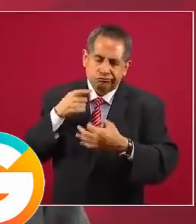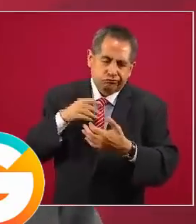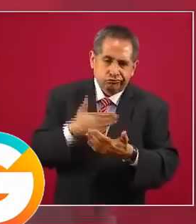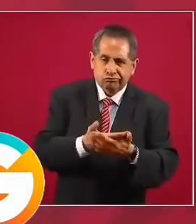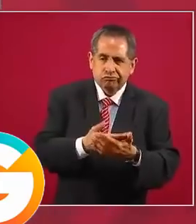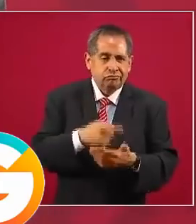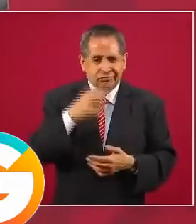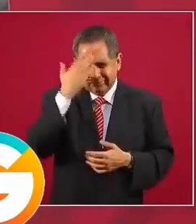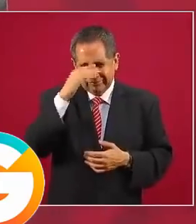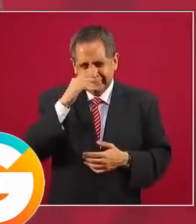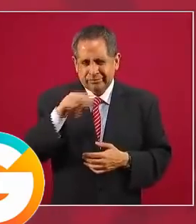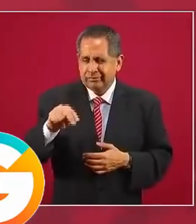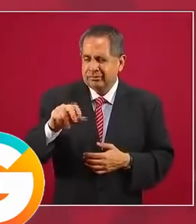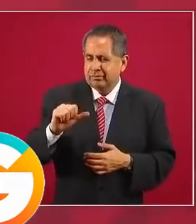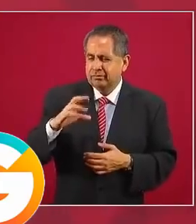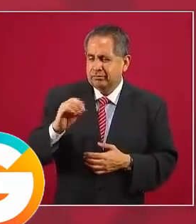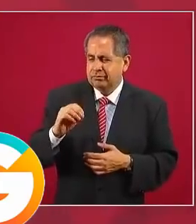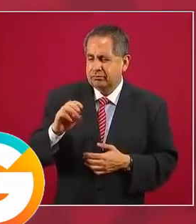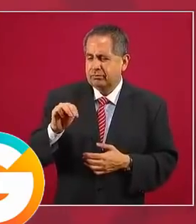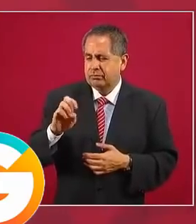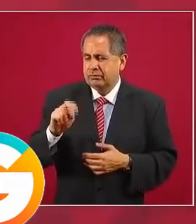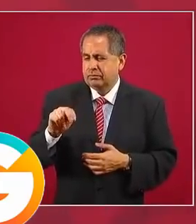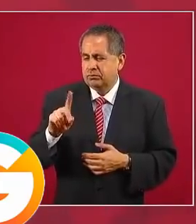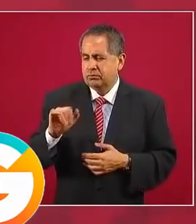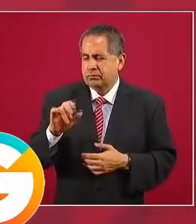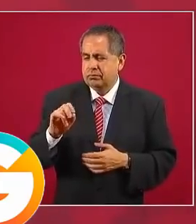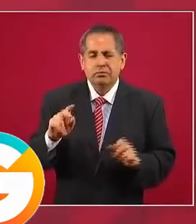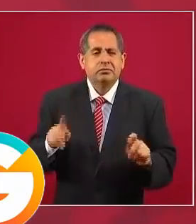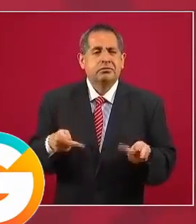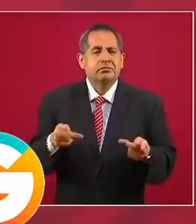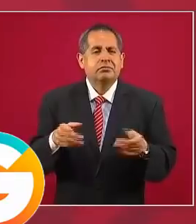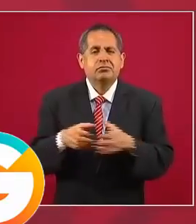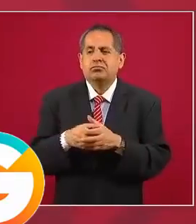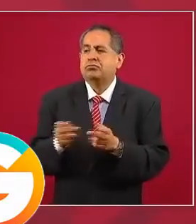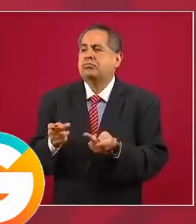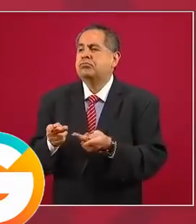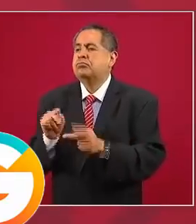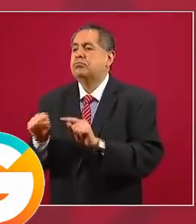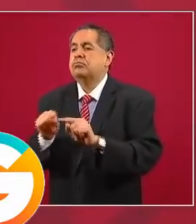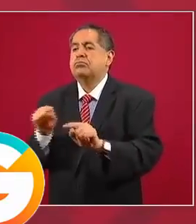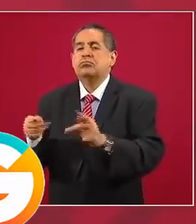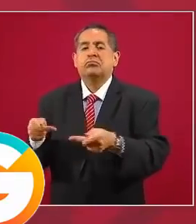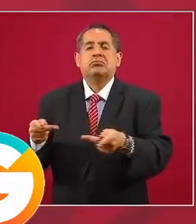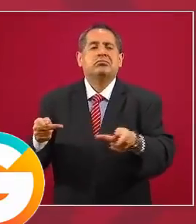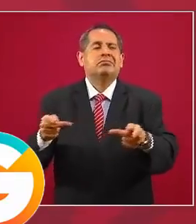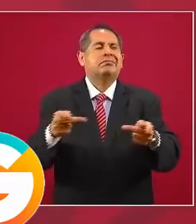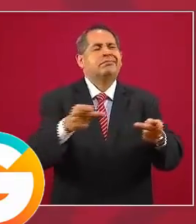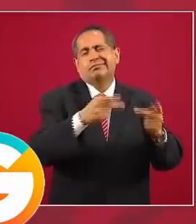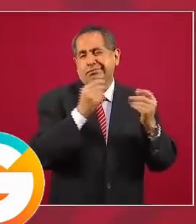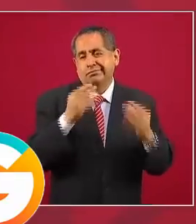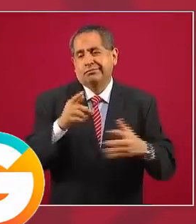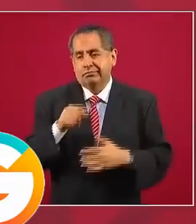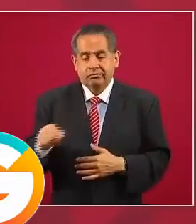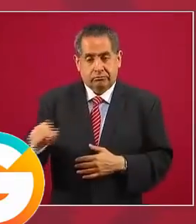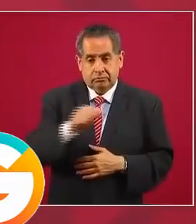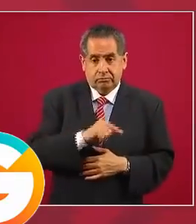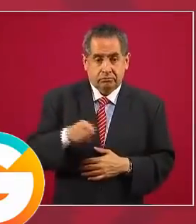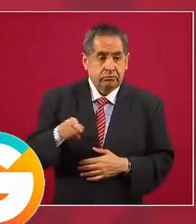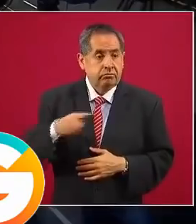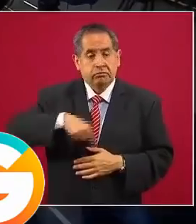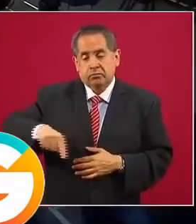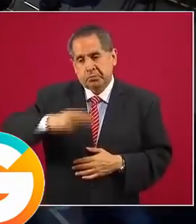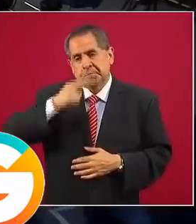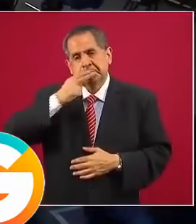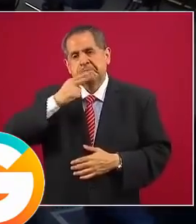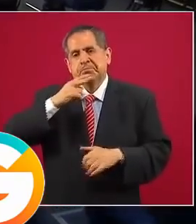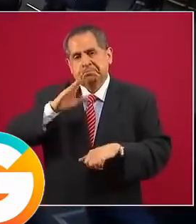famoso narcomenudeo. Todo esto muy grave, porque se incrementó el consumo